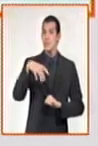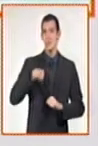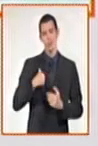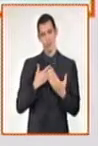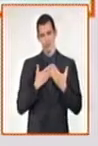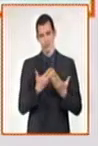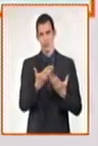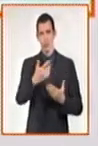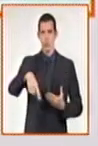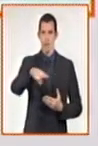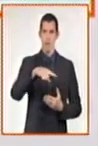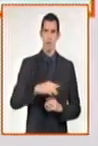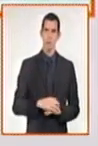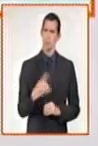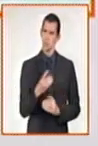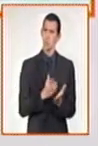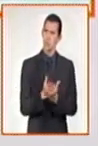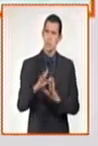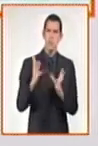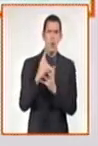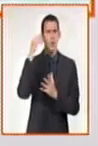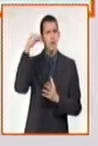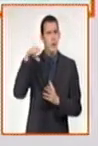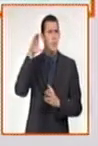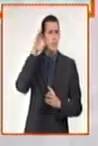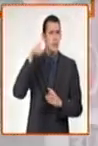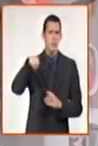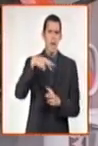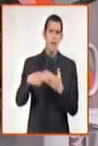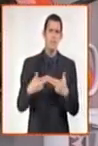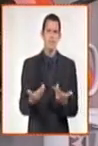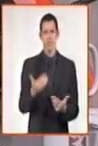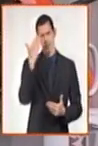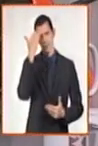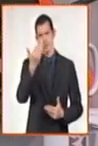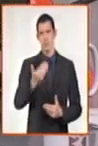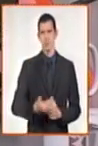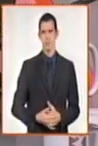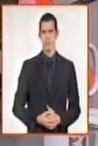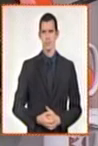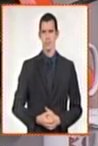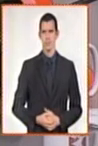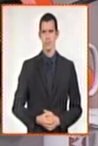nuevo siguiendo los acontecimientos allá en nuestro territorio. Muchas gracias, gobernador.